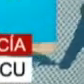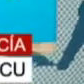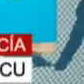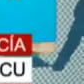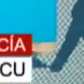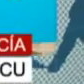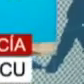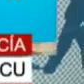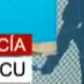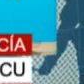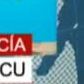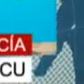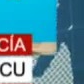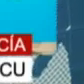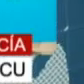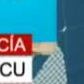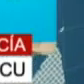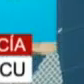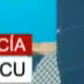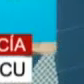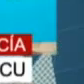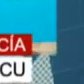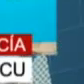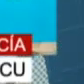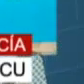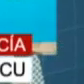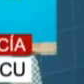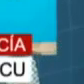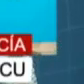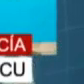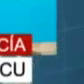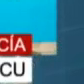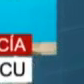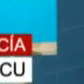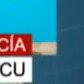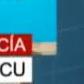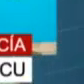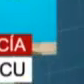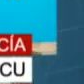aislamiento térmico adecuado y gastan más. Ellos no suelen contar eso, ¿no? Como en la Cruz Roja, por ejemplo, les recomiendan